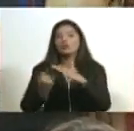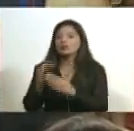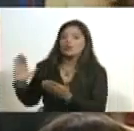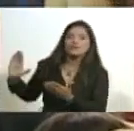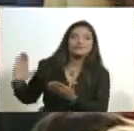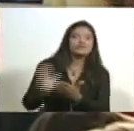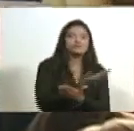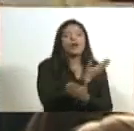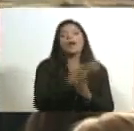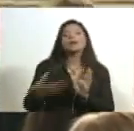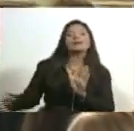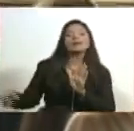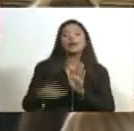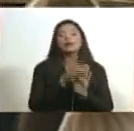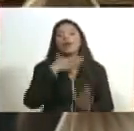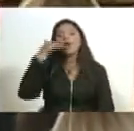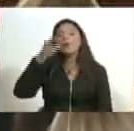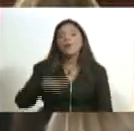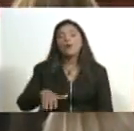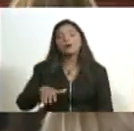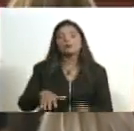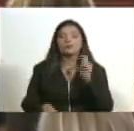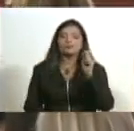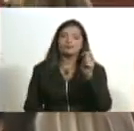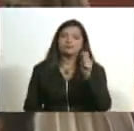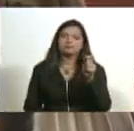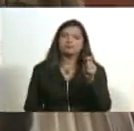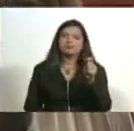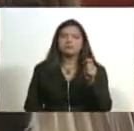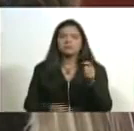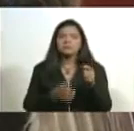Y decretó la muerte de esta niña, que apenas tenía